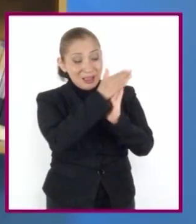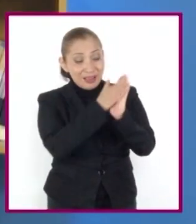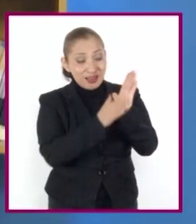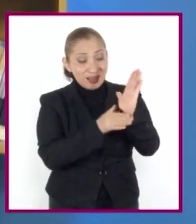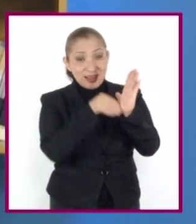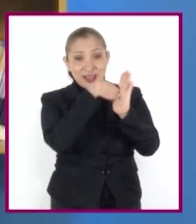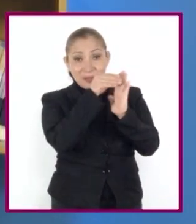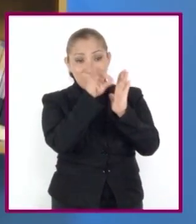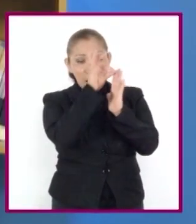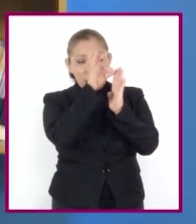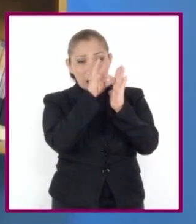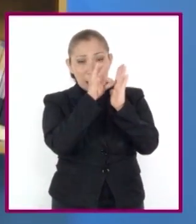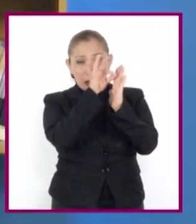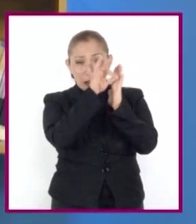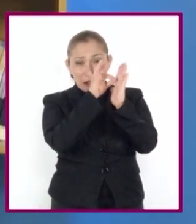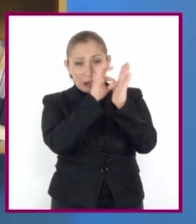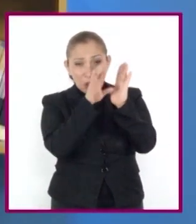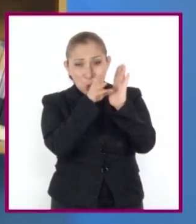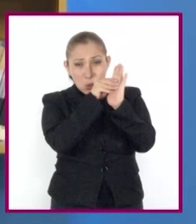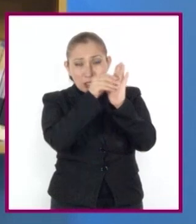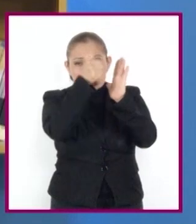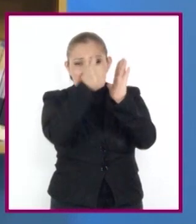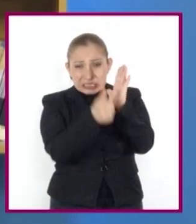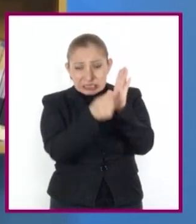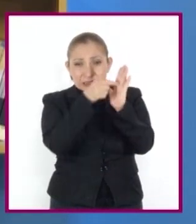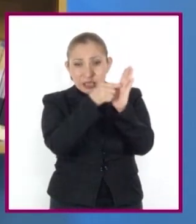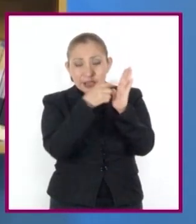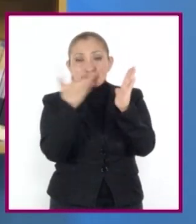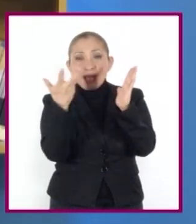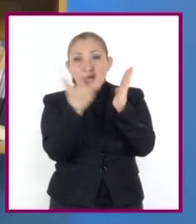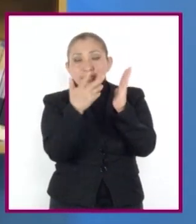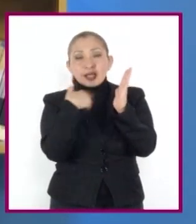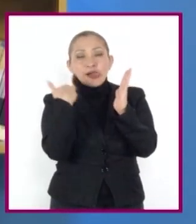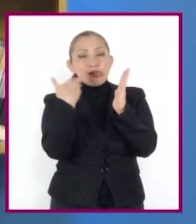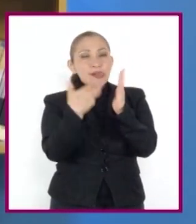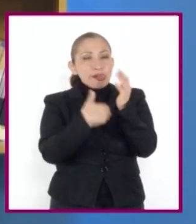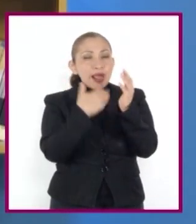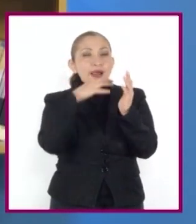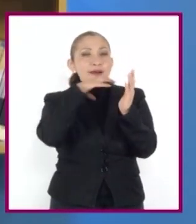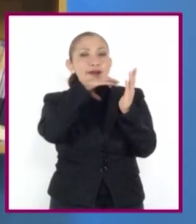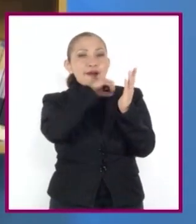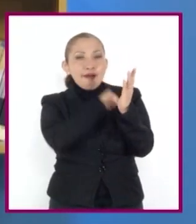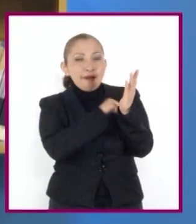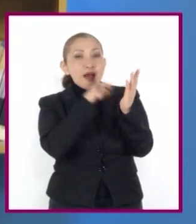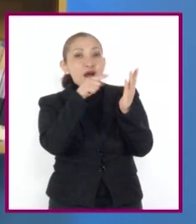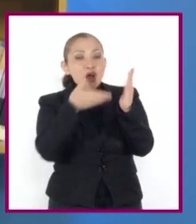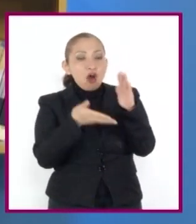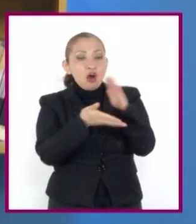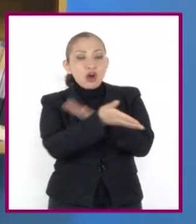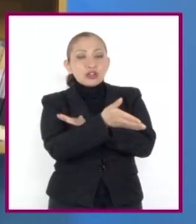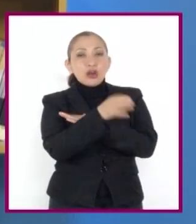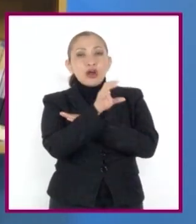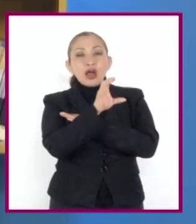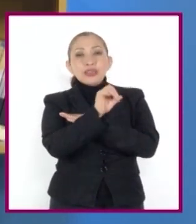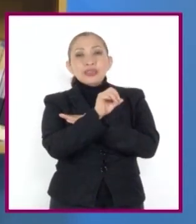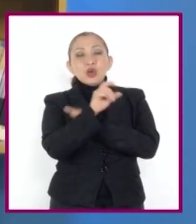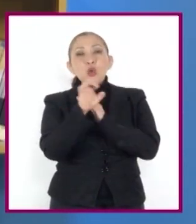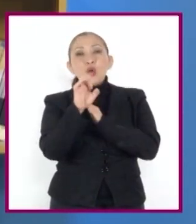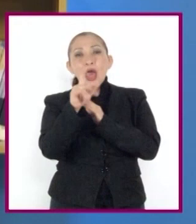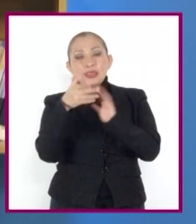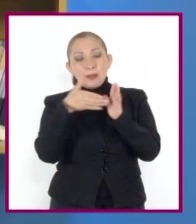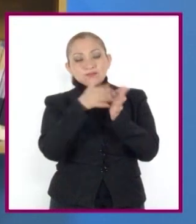superficie, para que las partículas se fijen a ella, se someten a un proceso de calentado en un horno de curado, en el que